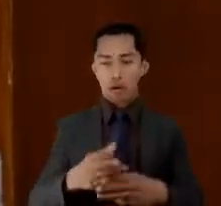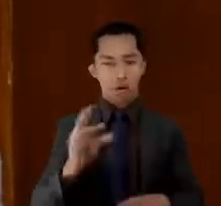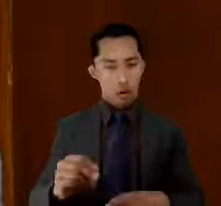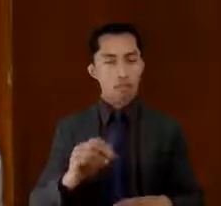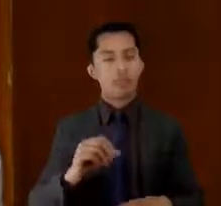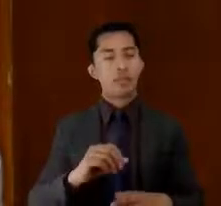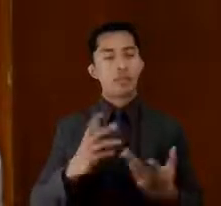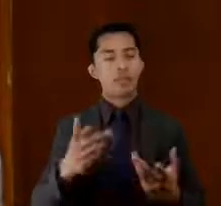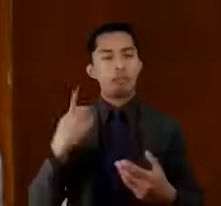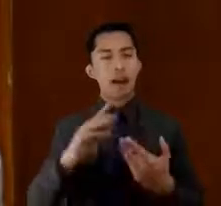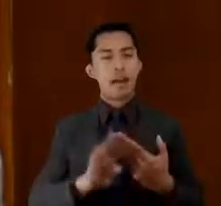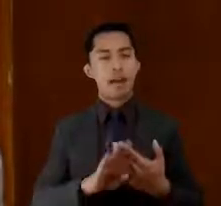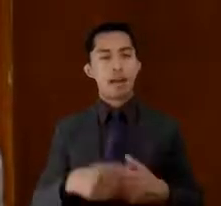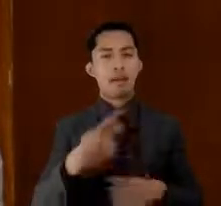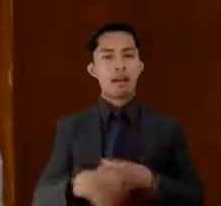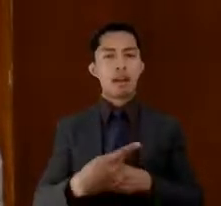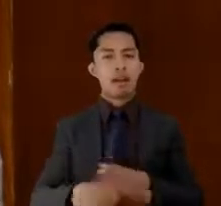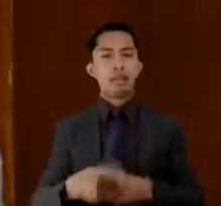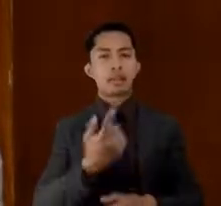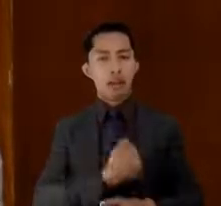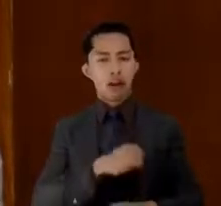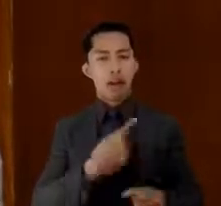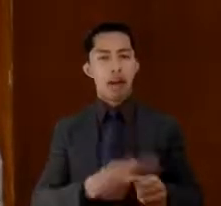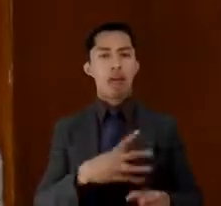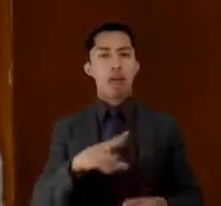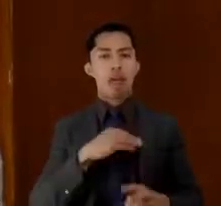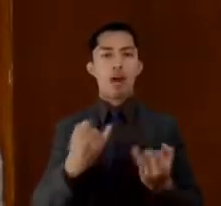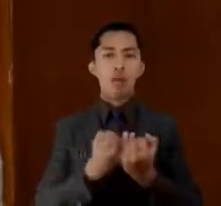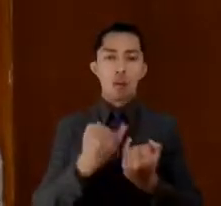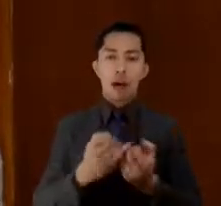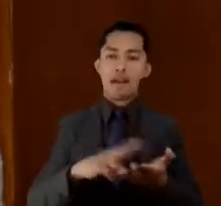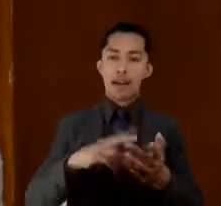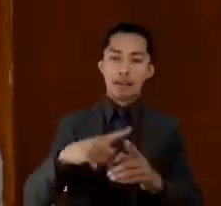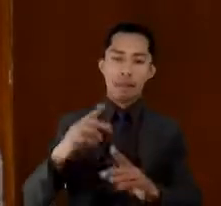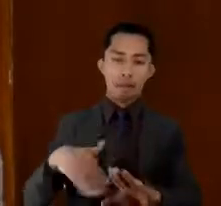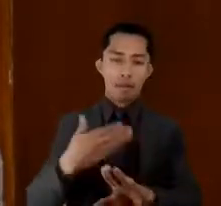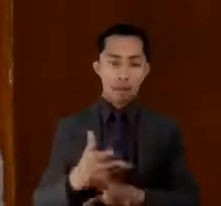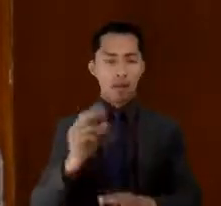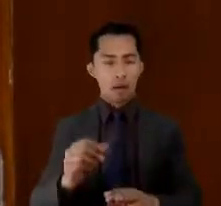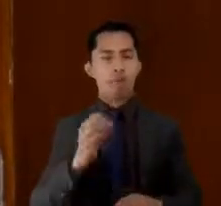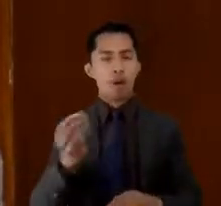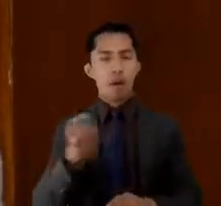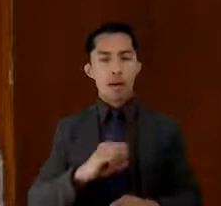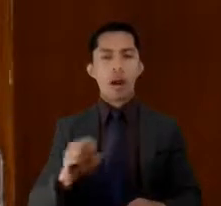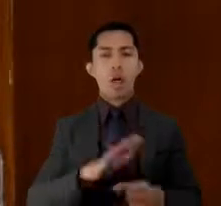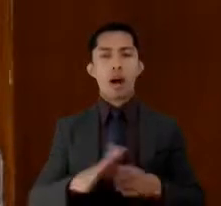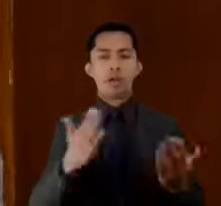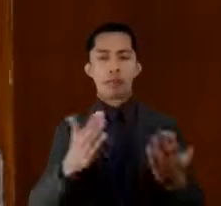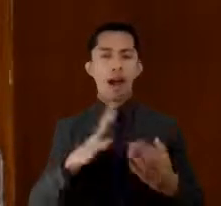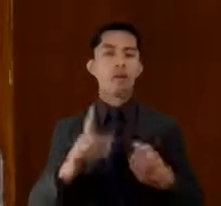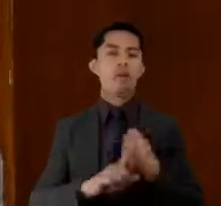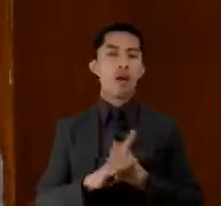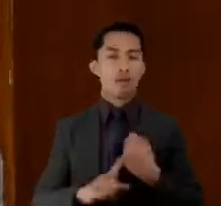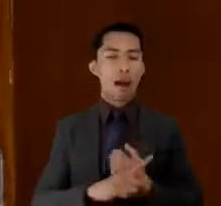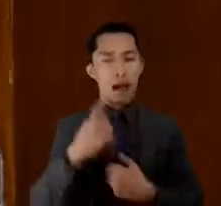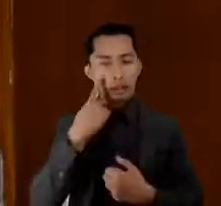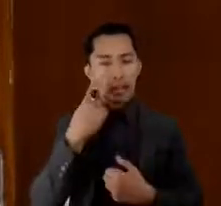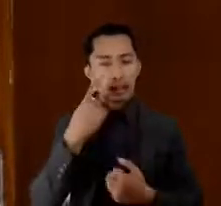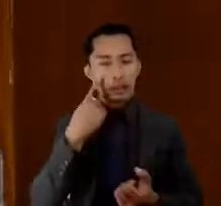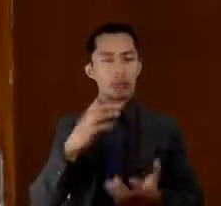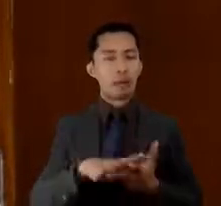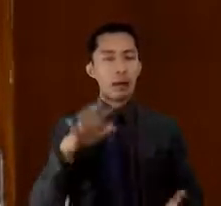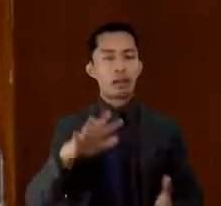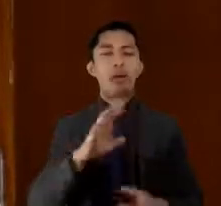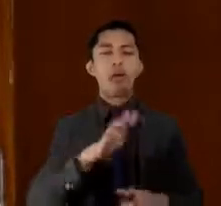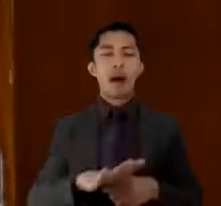de evitar riesgos a la salud y daño a los ecosistemas. Esta obligación contrasta con lo que se ha convertido en un problema cada vez más frecuente en